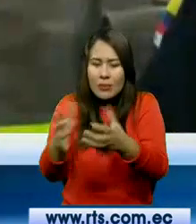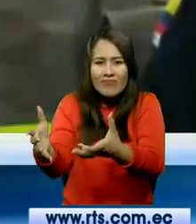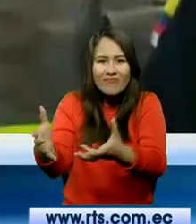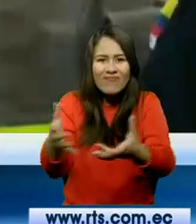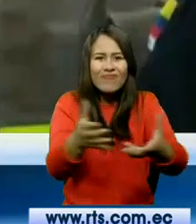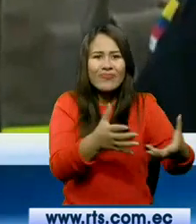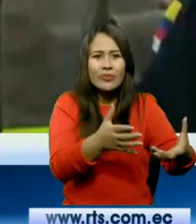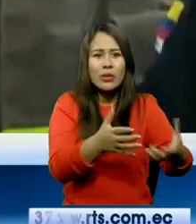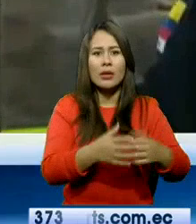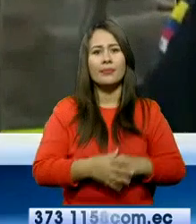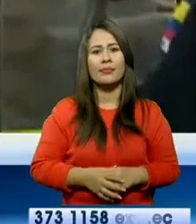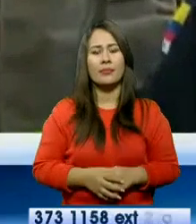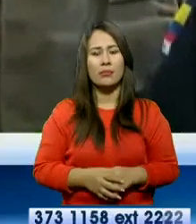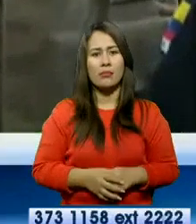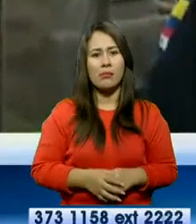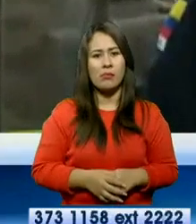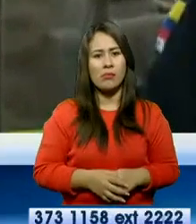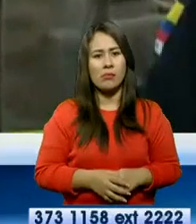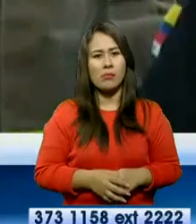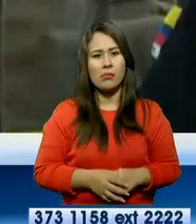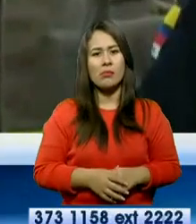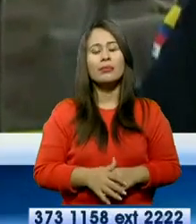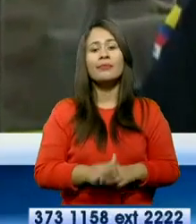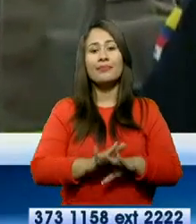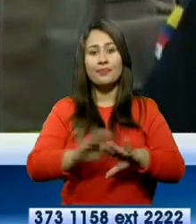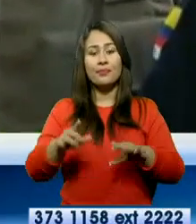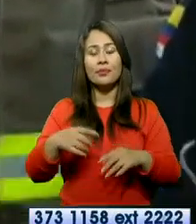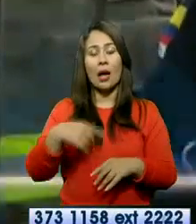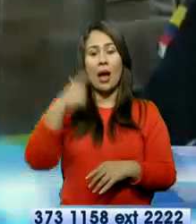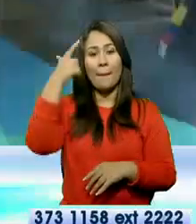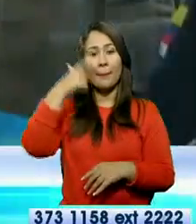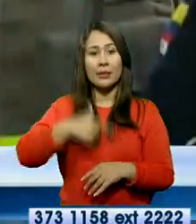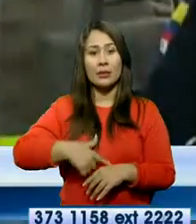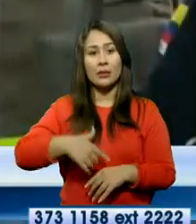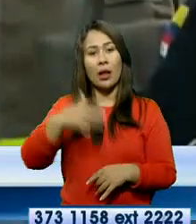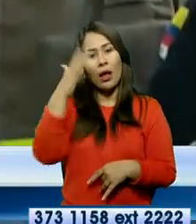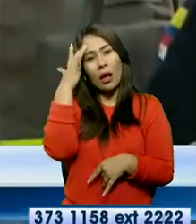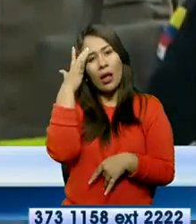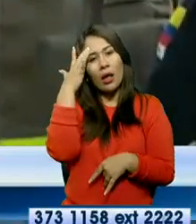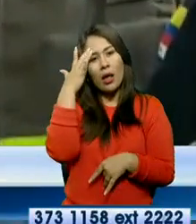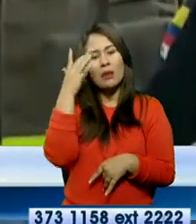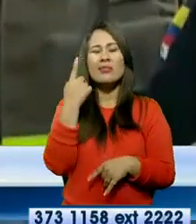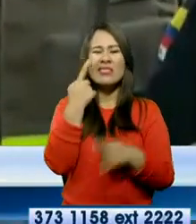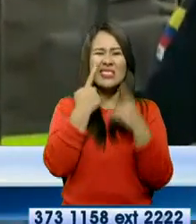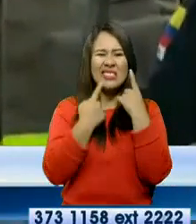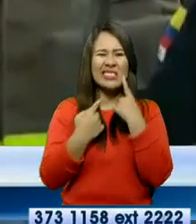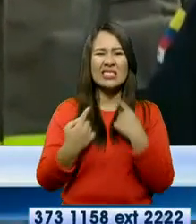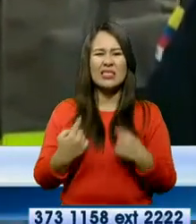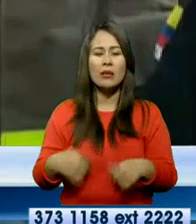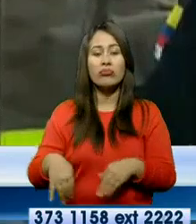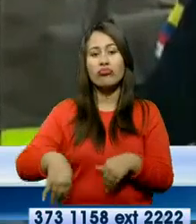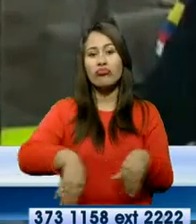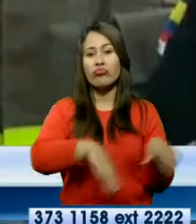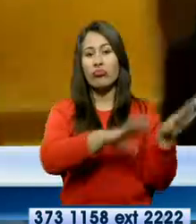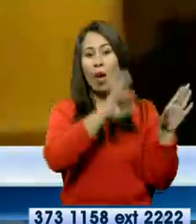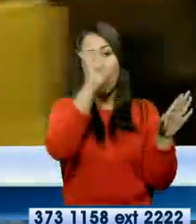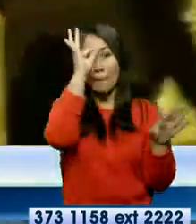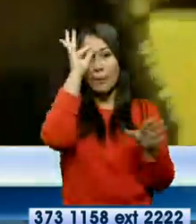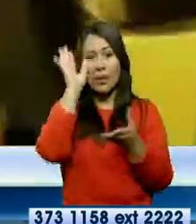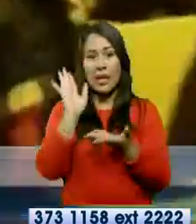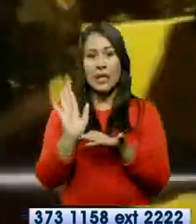Realizamos tareas de descarcelamiento, estabilizamos al paciente y lo pusimos a cargo de la ambulancia del IES.